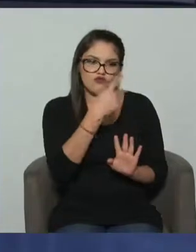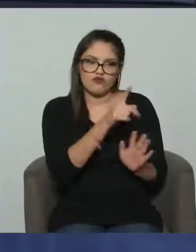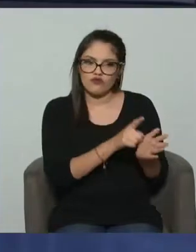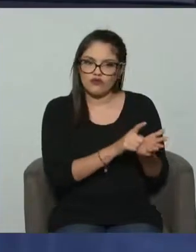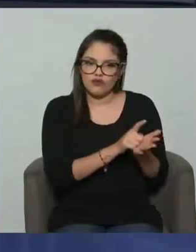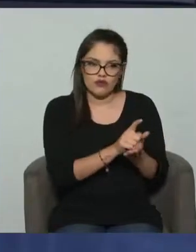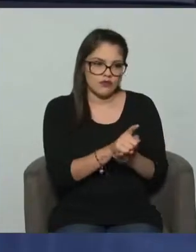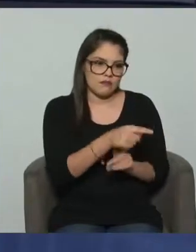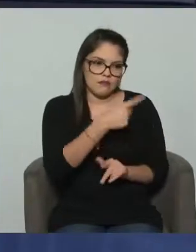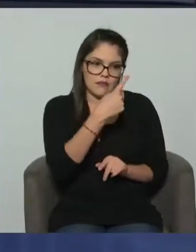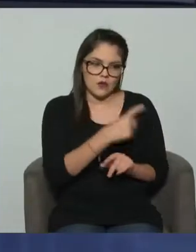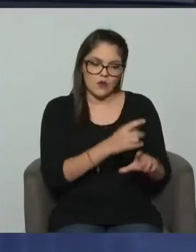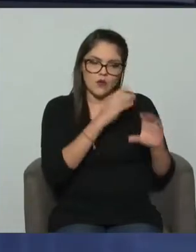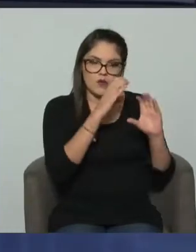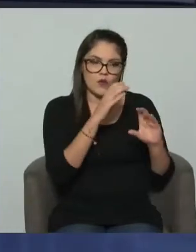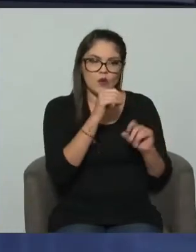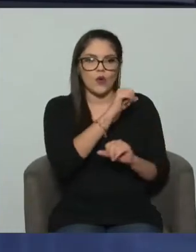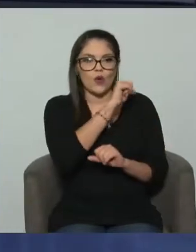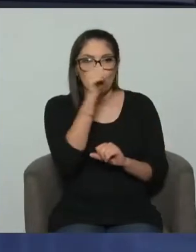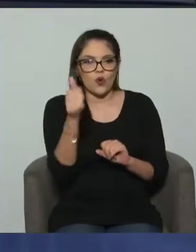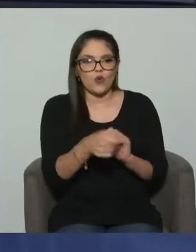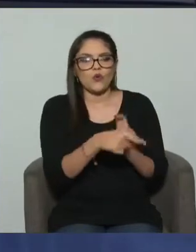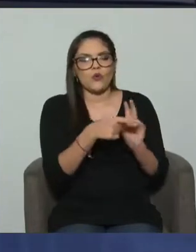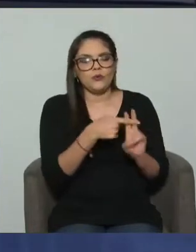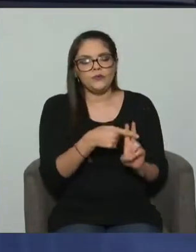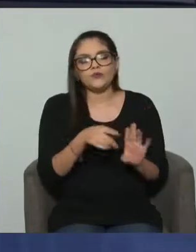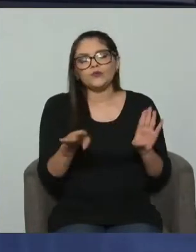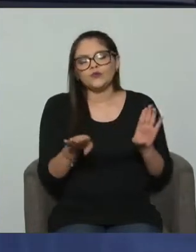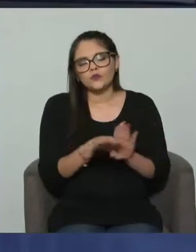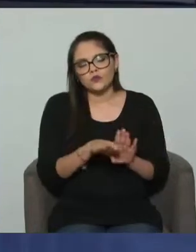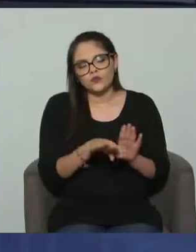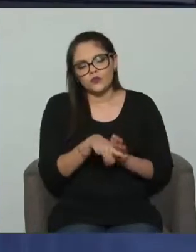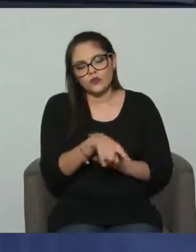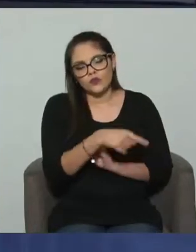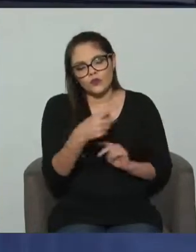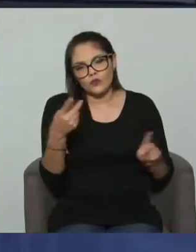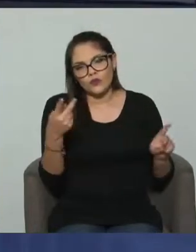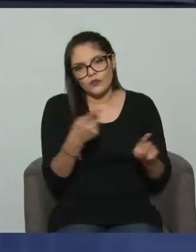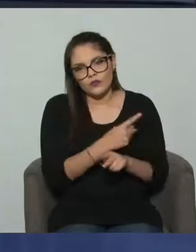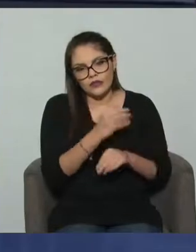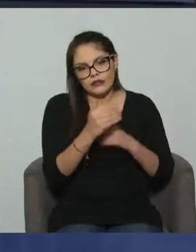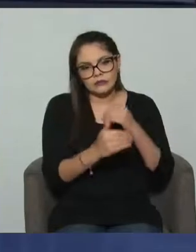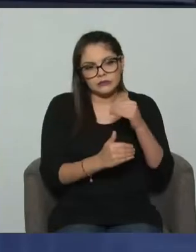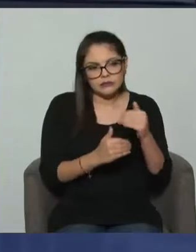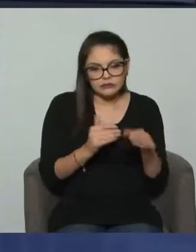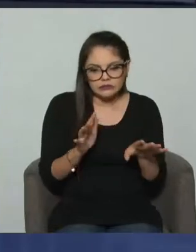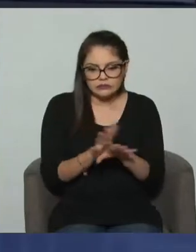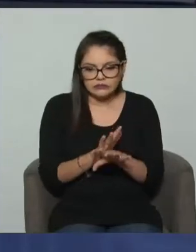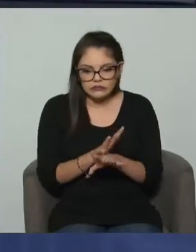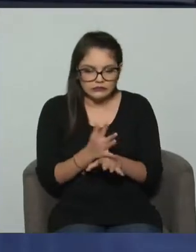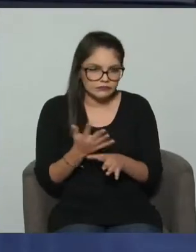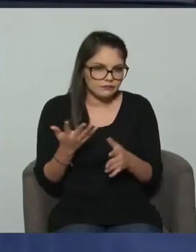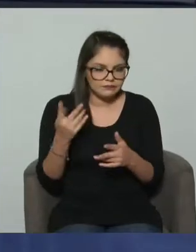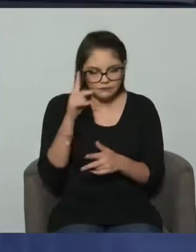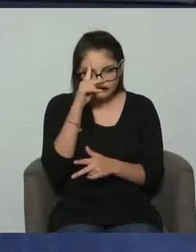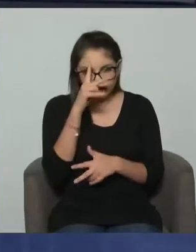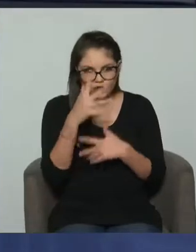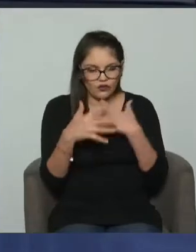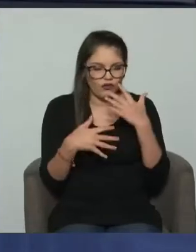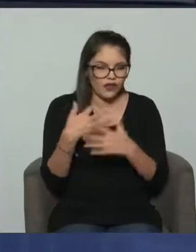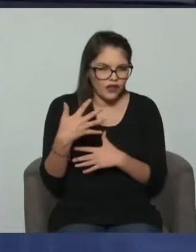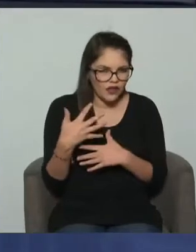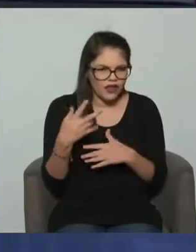todos tenemos. La otra, reconocer como víctima al niño de este proceso de guerra, ¿no? En donde hemos